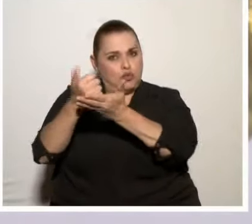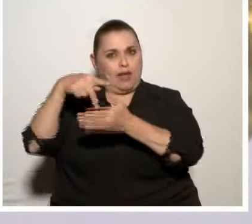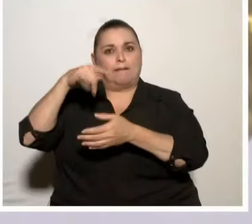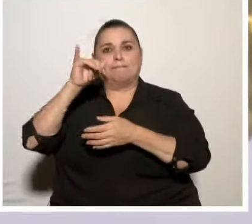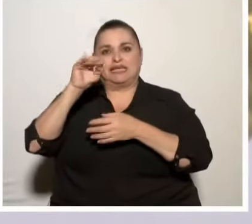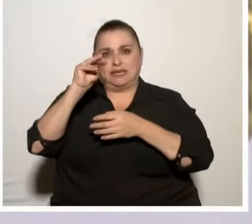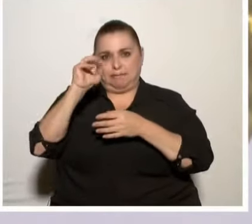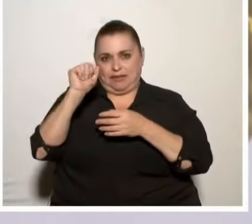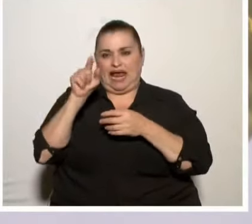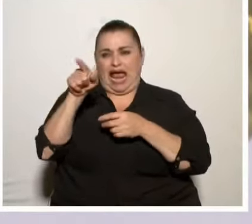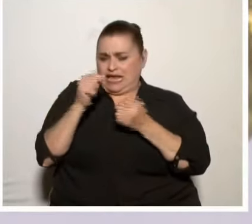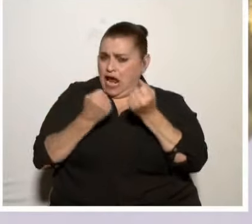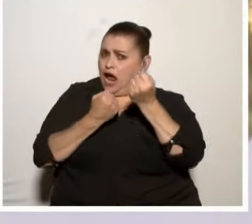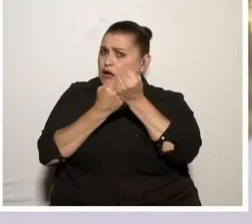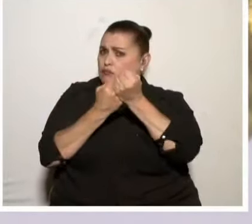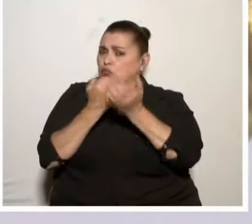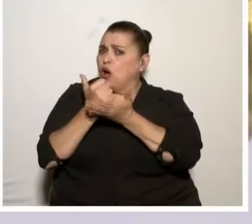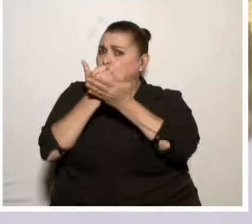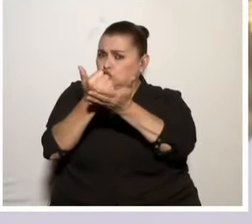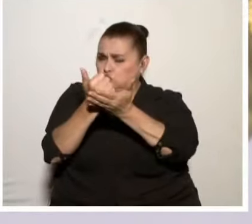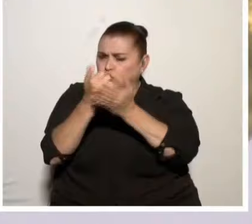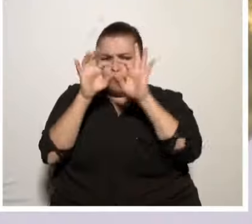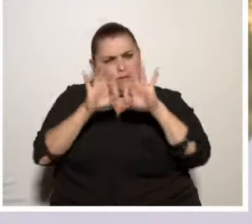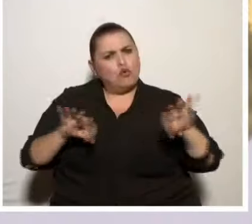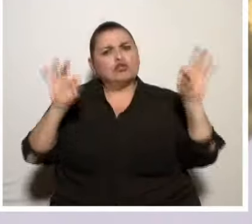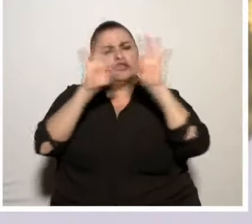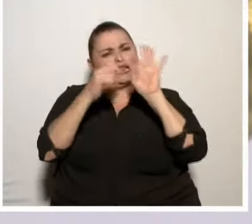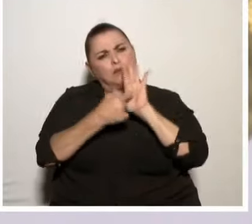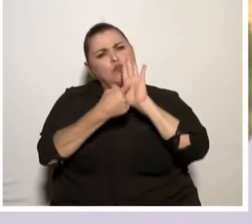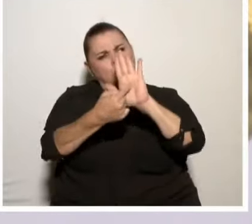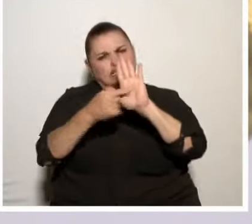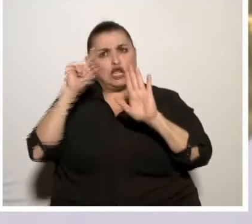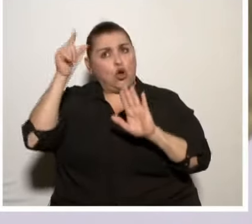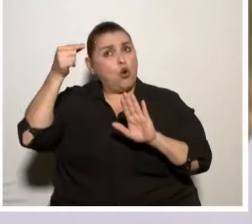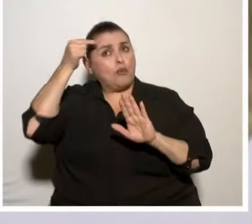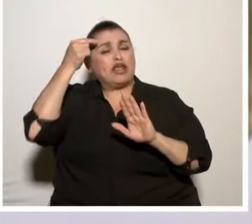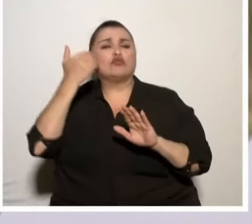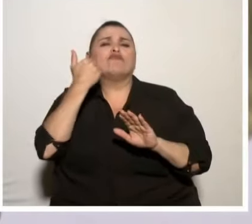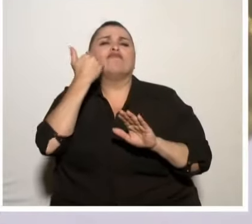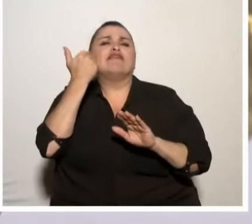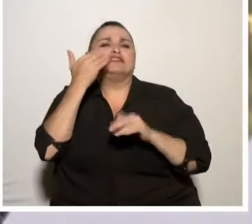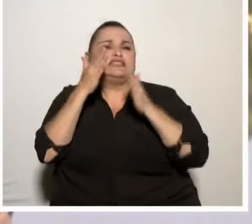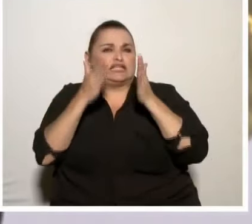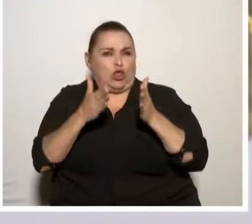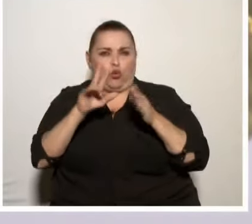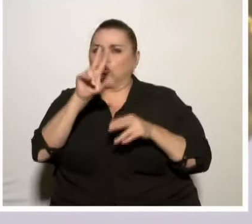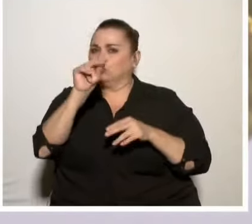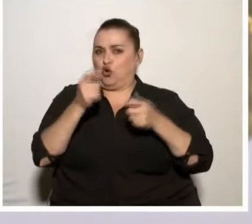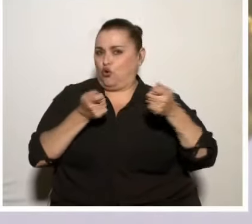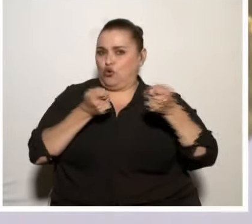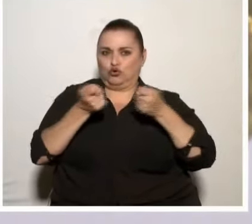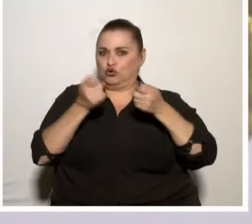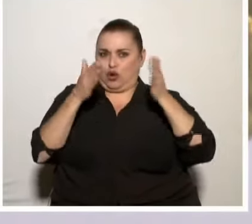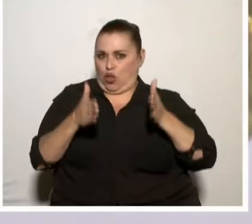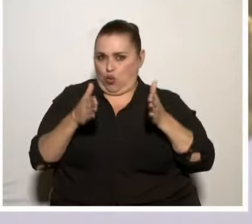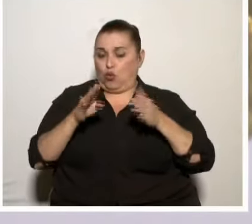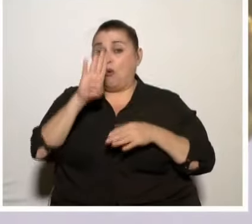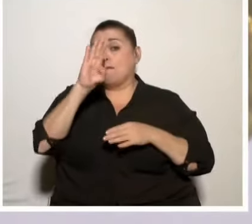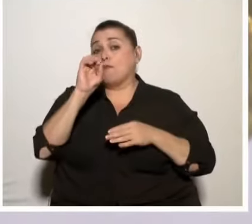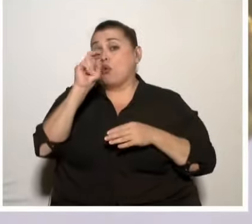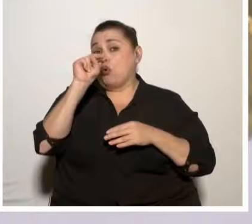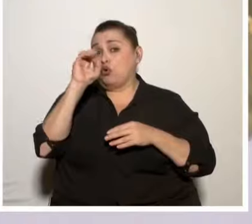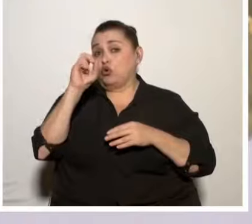Ahí hay una ayuda muy importante que demuestra que vamos a ser un gobierno facilitador, no un gobierno controlador. Y por supuesto el bono pymes, que es un